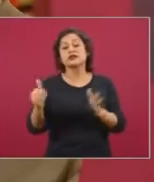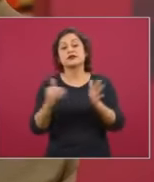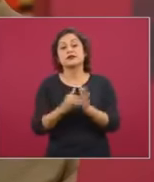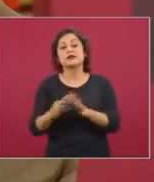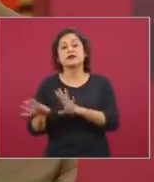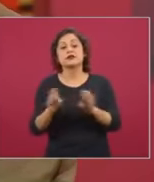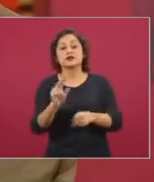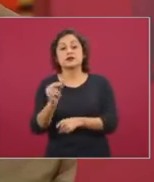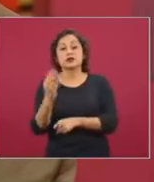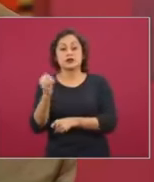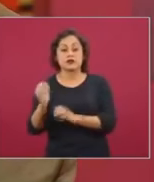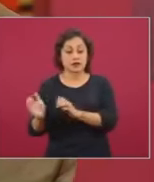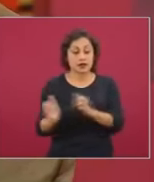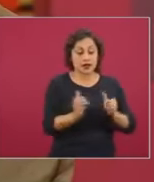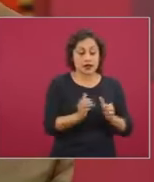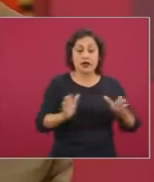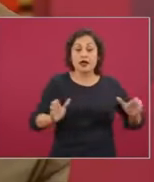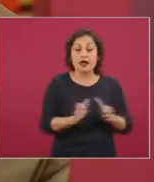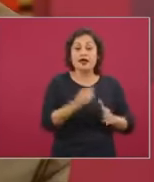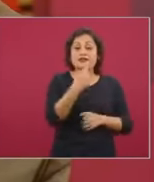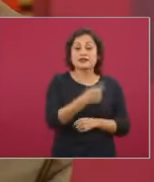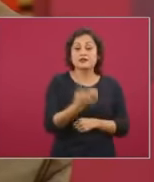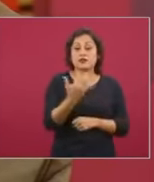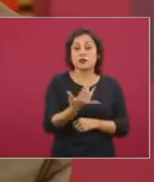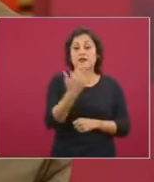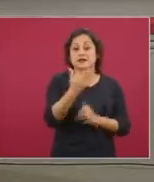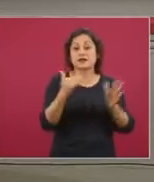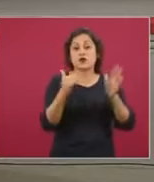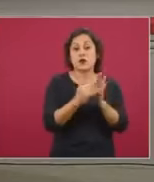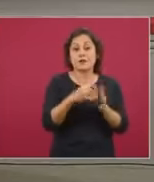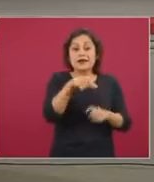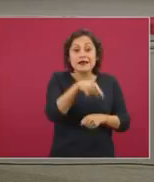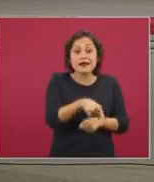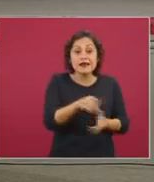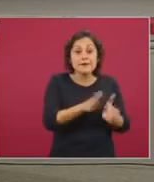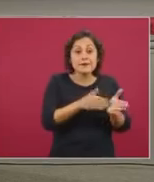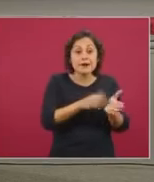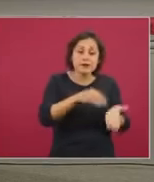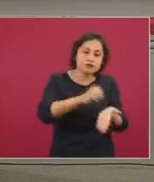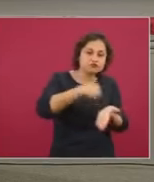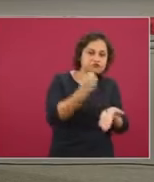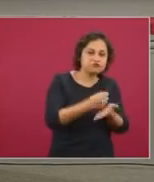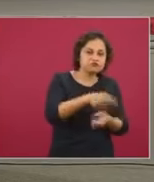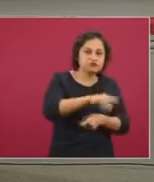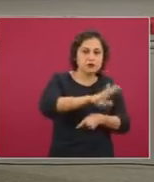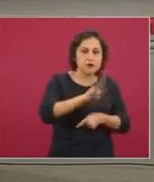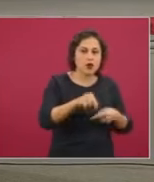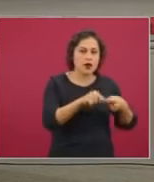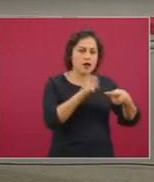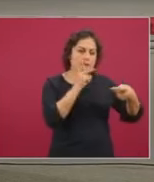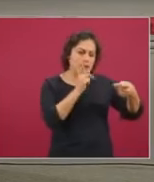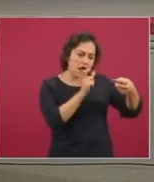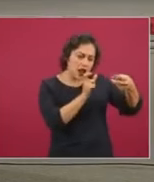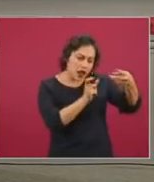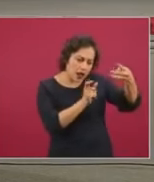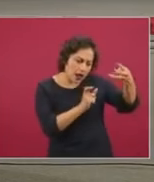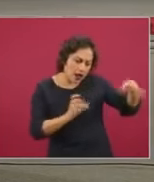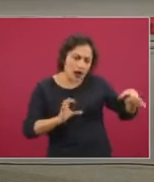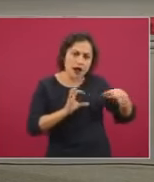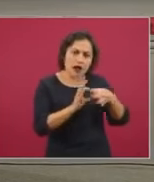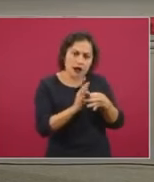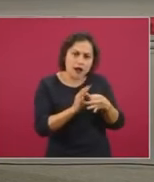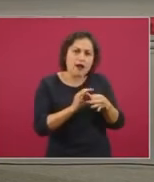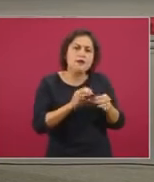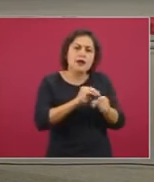217.989, 155.000 tienen alguna palabra o alguna cosa que sugiere que puede ser una